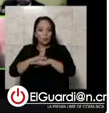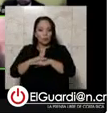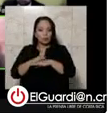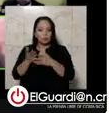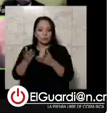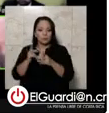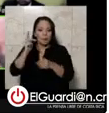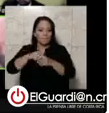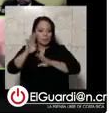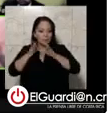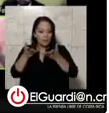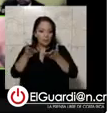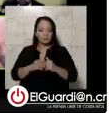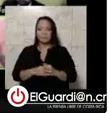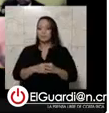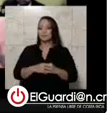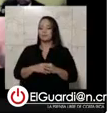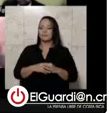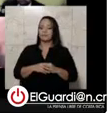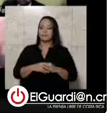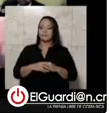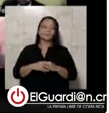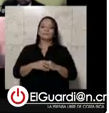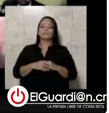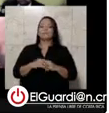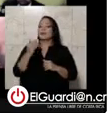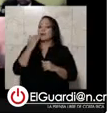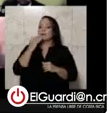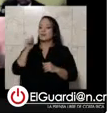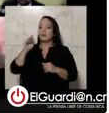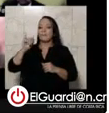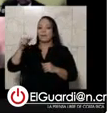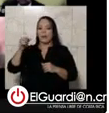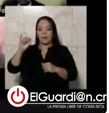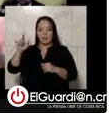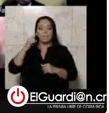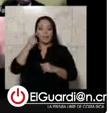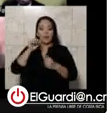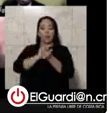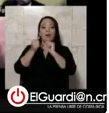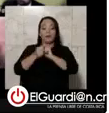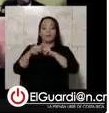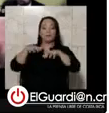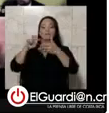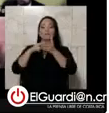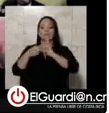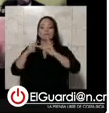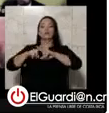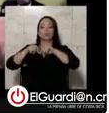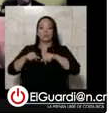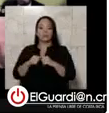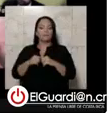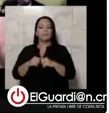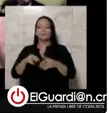caso y demás. Sí, gracias, doña Abigail. No, en ese sentido, al ser un cambio de actividades, es que se suspenden, o sea, no